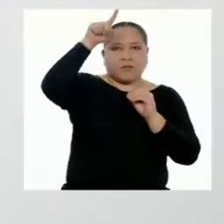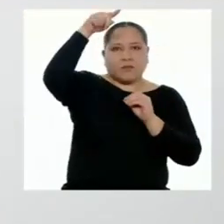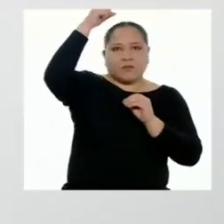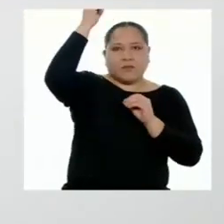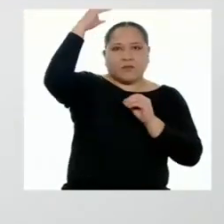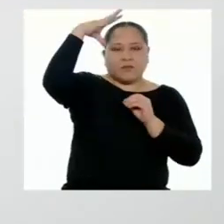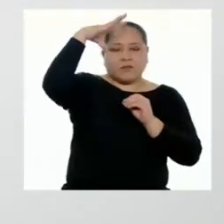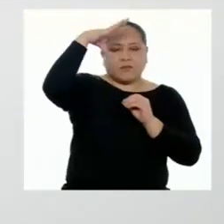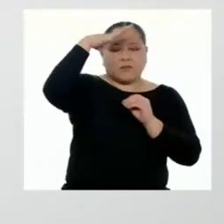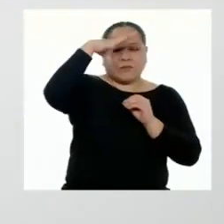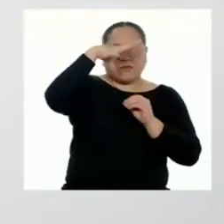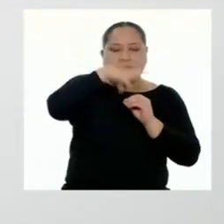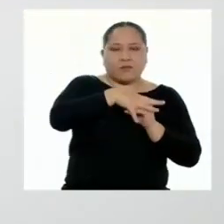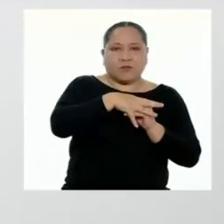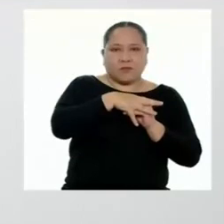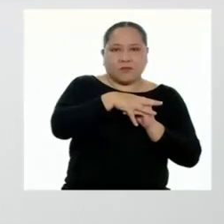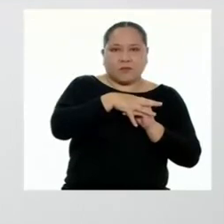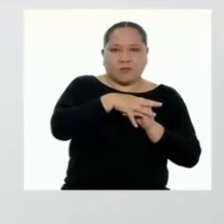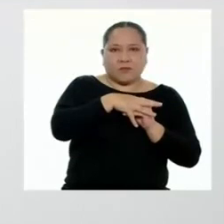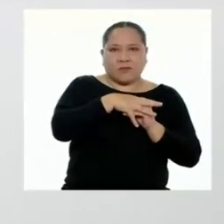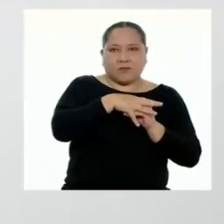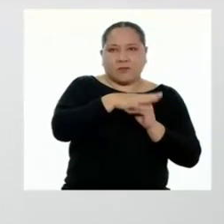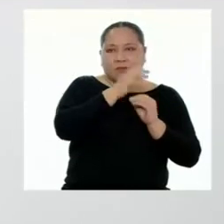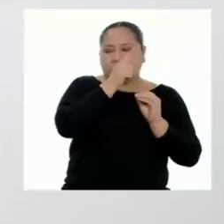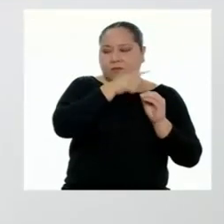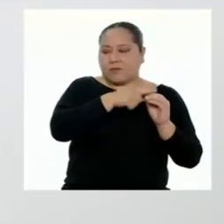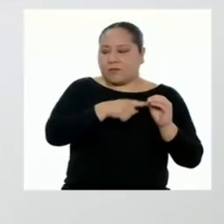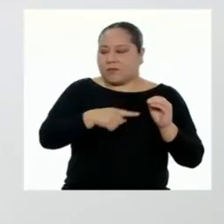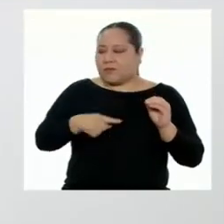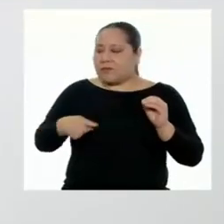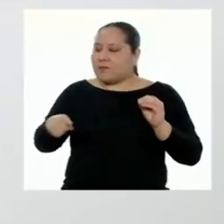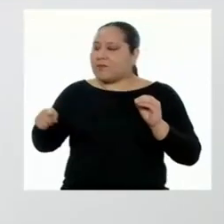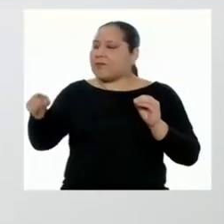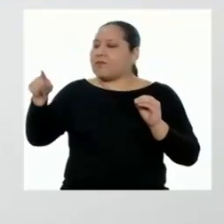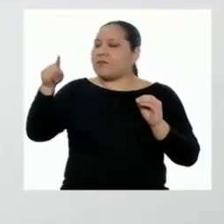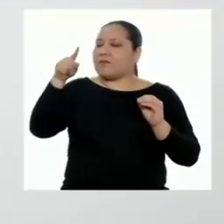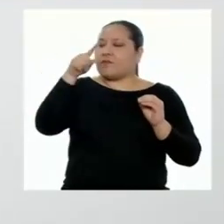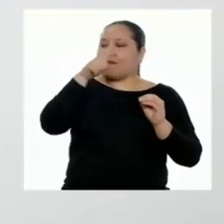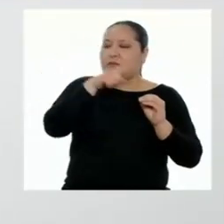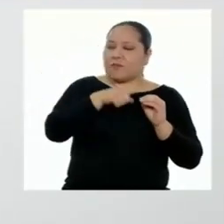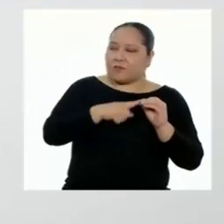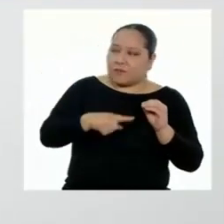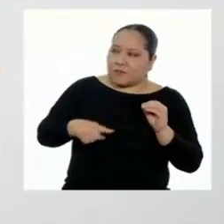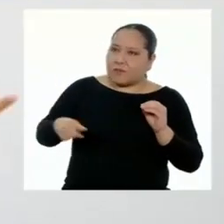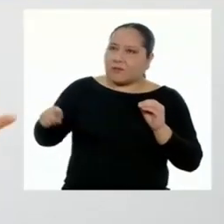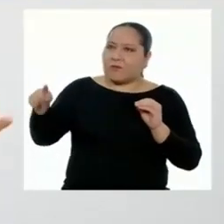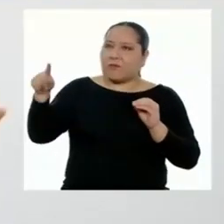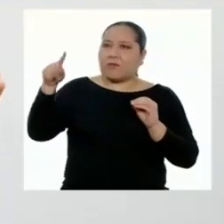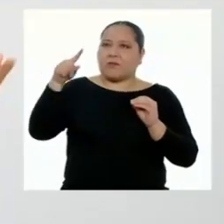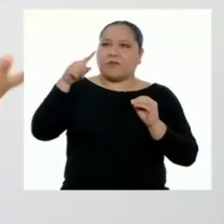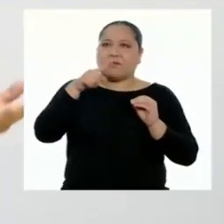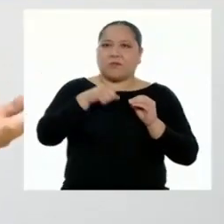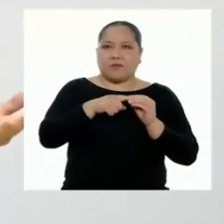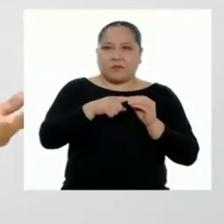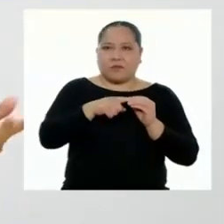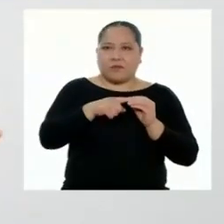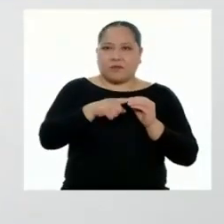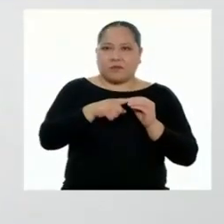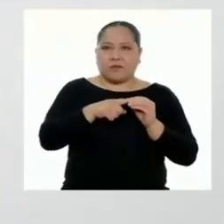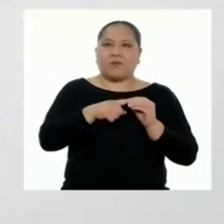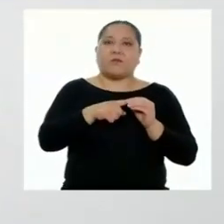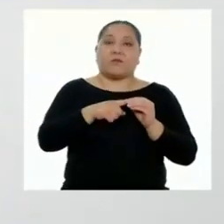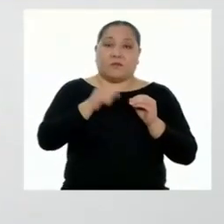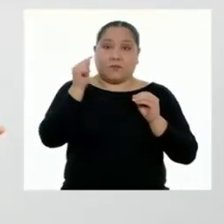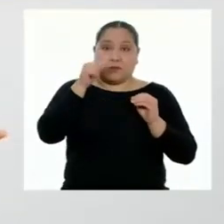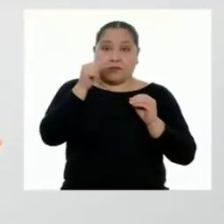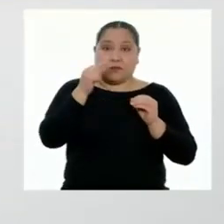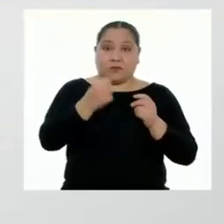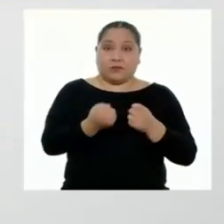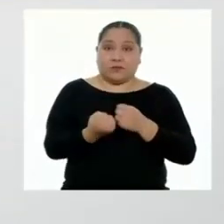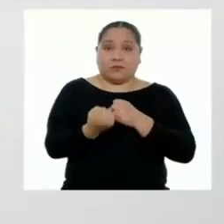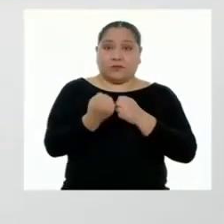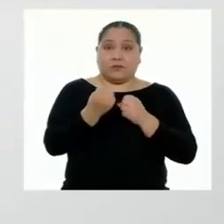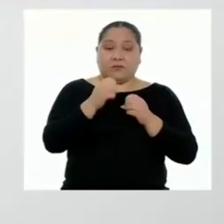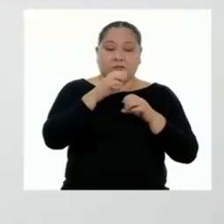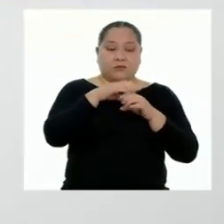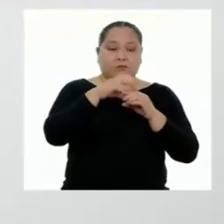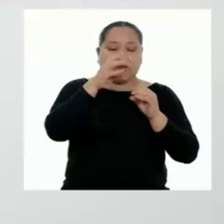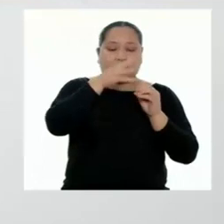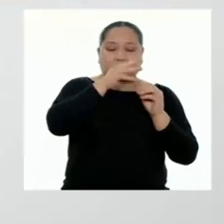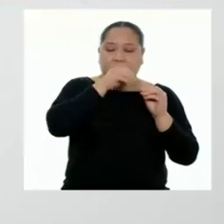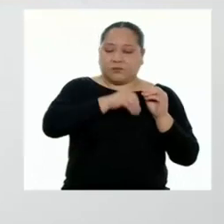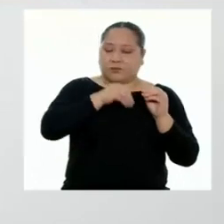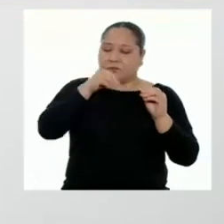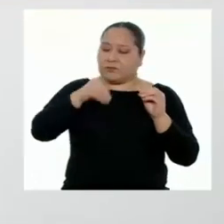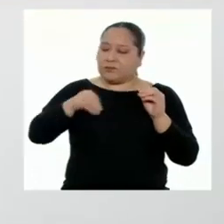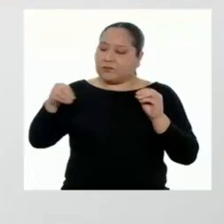sol. En las relaciones tróficas, la energía solar ingresa a partir de las plantas y así va pasando